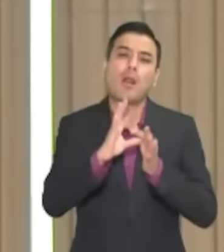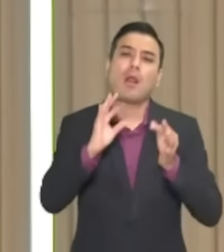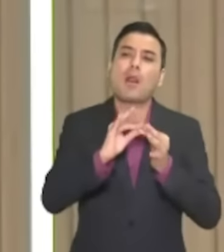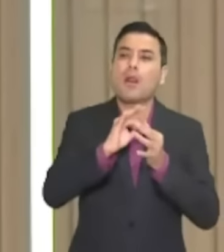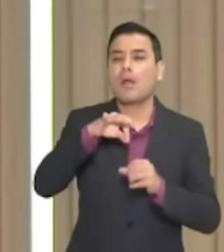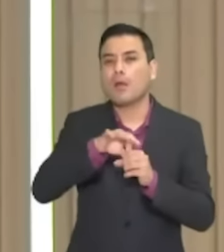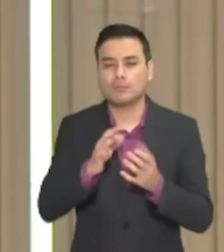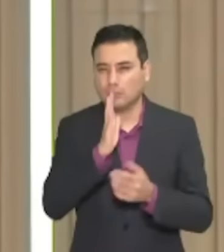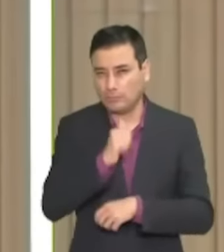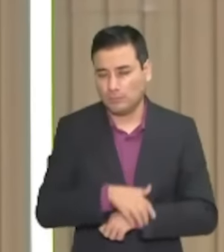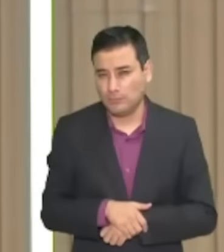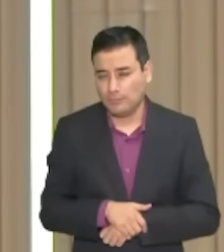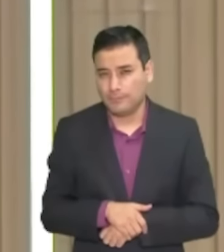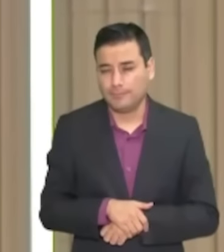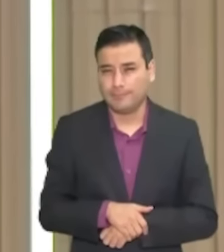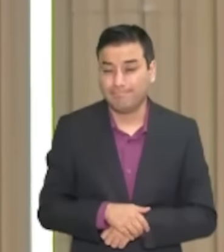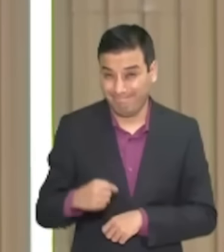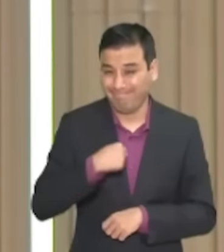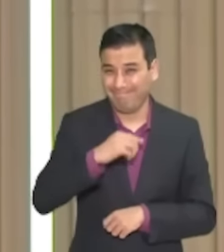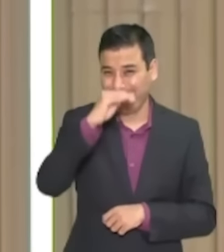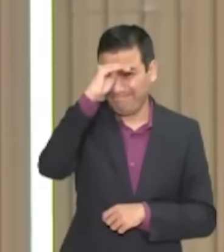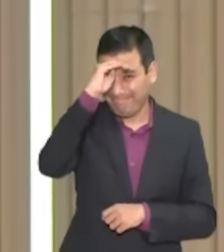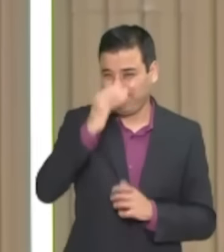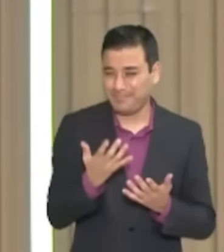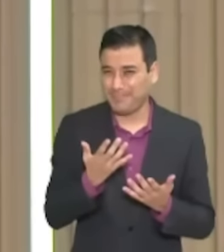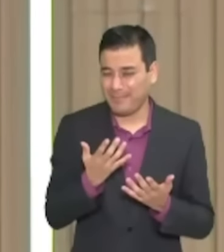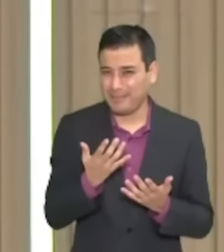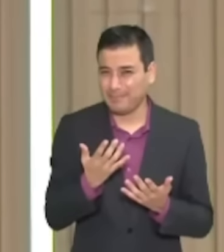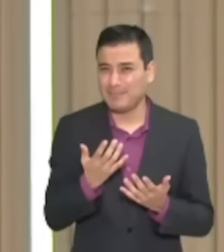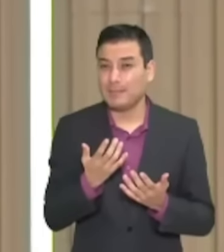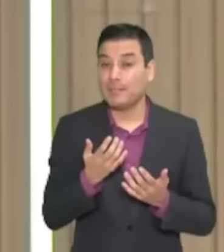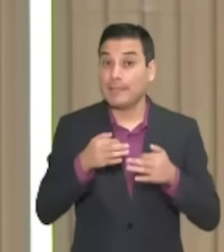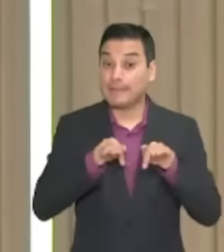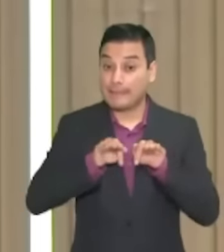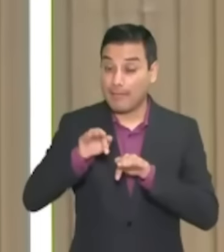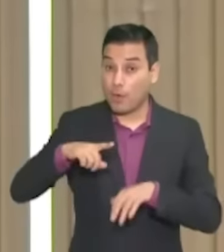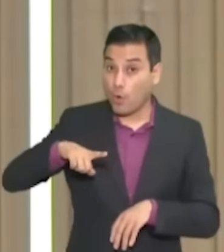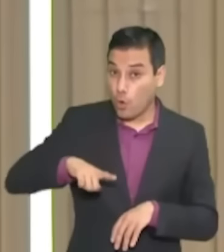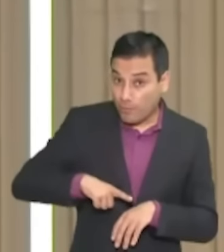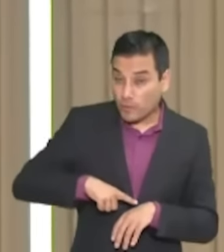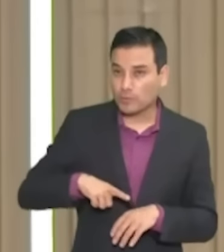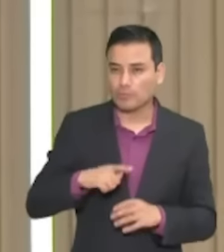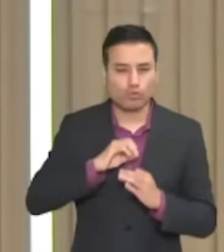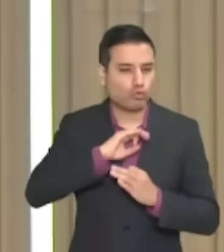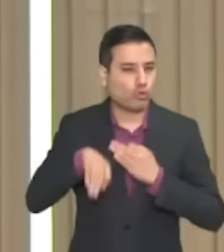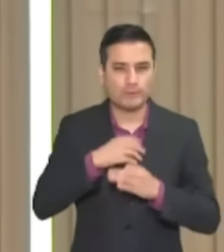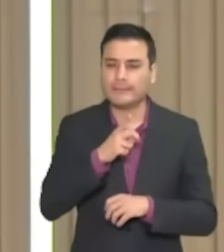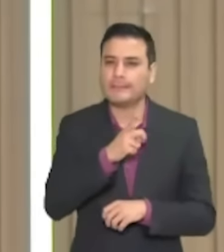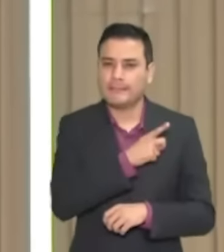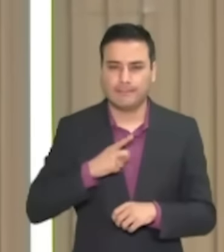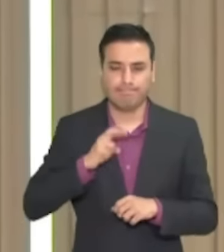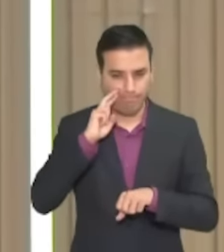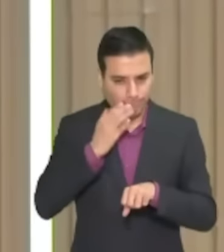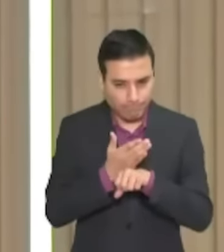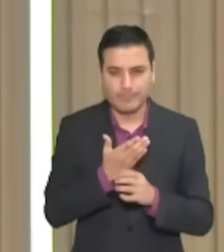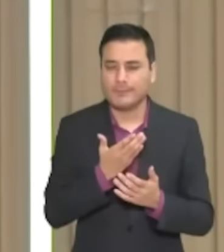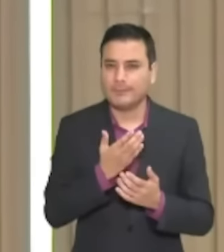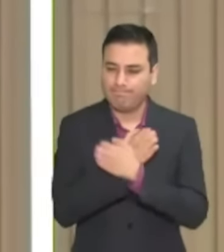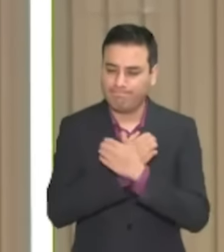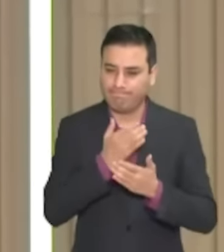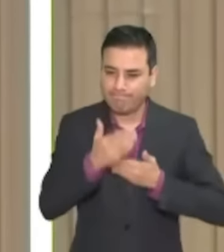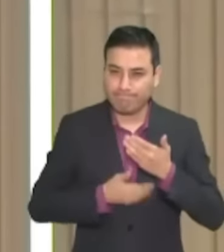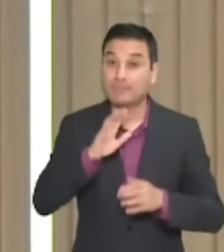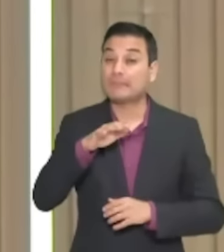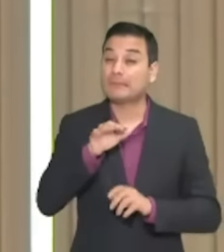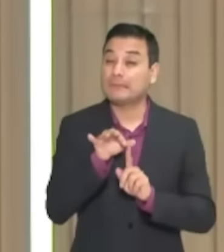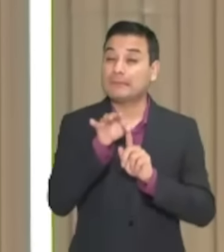competencia electoral. Y pienso que por un sentido de responsabilidad política y ética, todos los servidores públicos, y más aún el jefe de Estado, debe ser